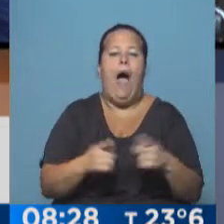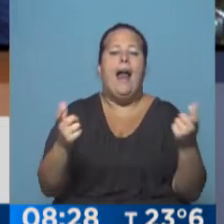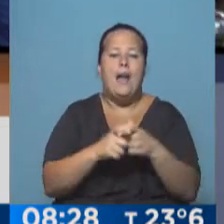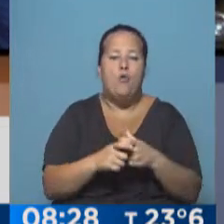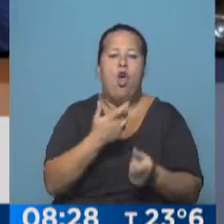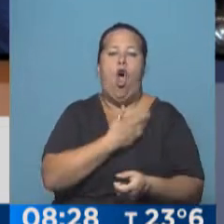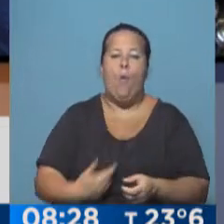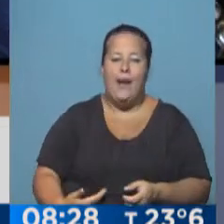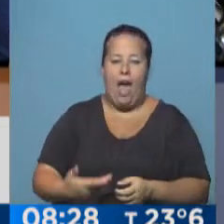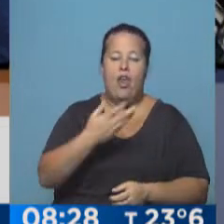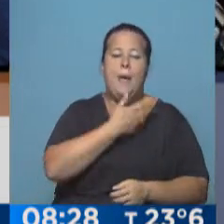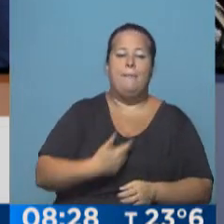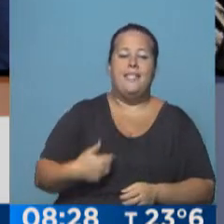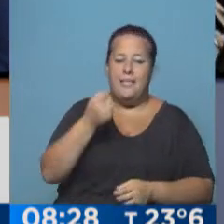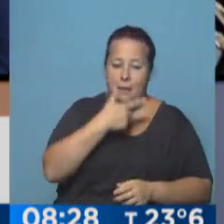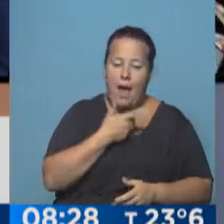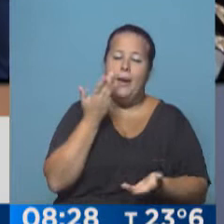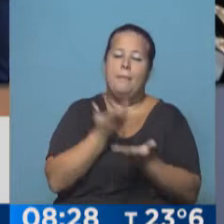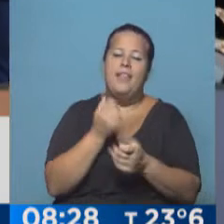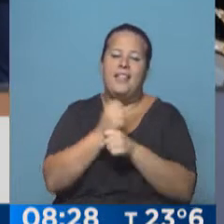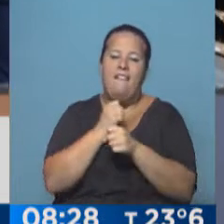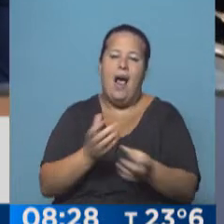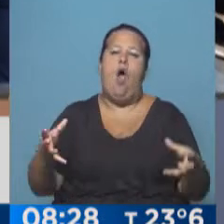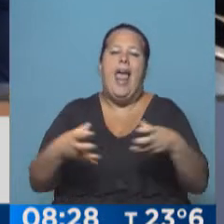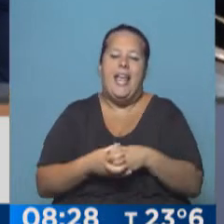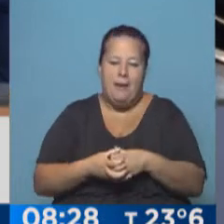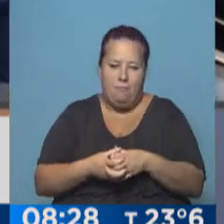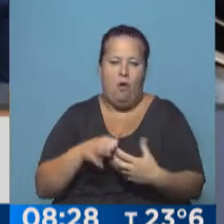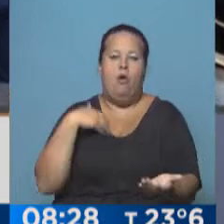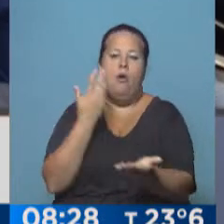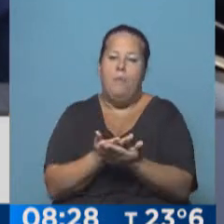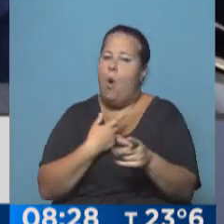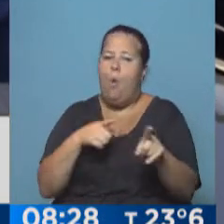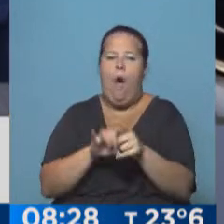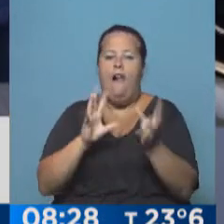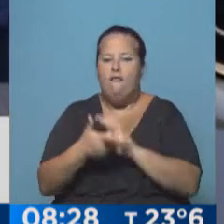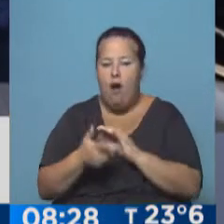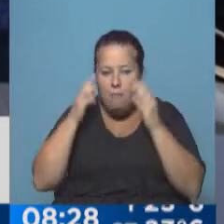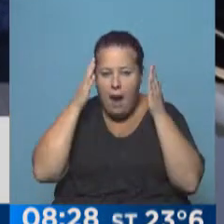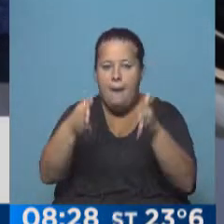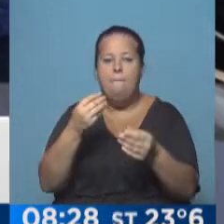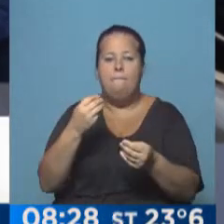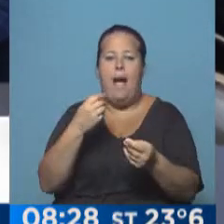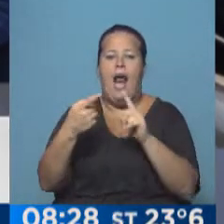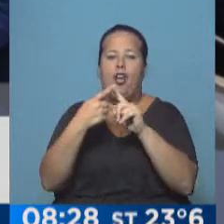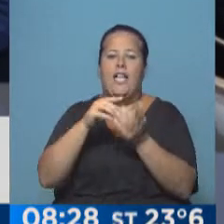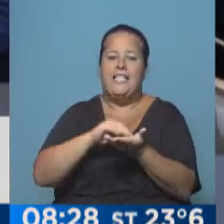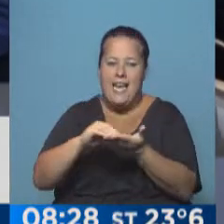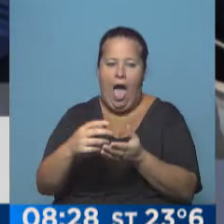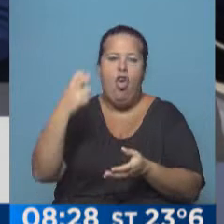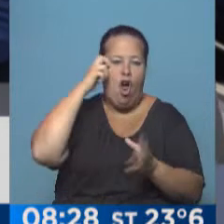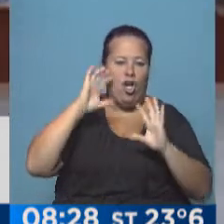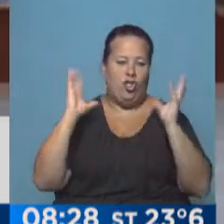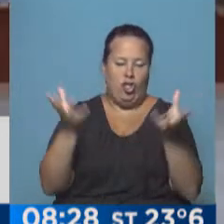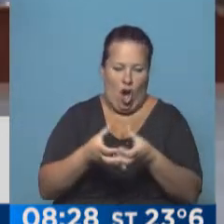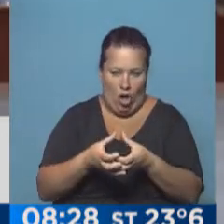con los gobernadores, el presidente planteó trabajar como un equipo, planteamos la misma mirada hacia la relación con el Senado y el Congreso en